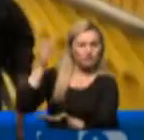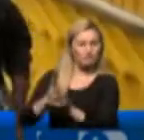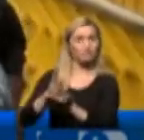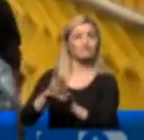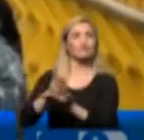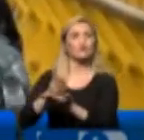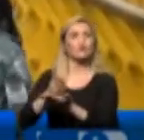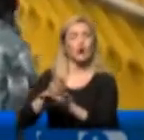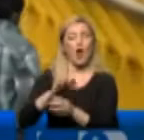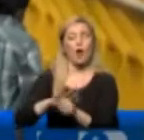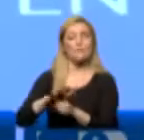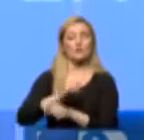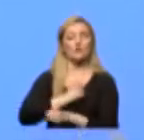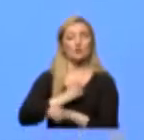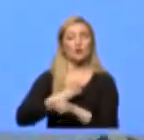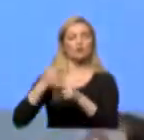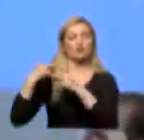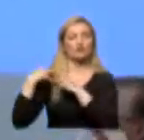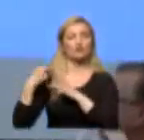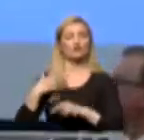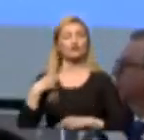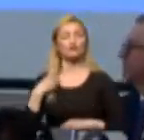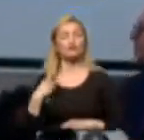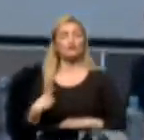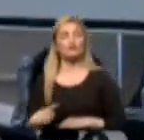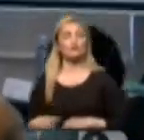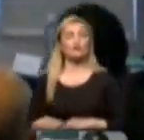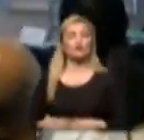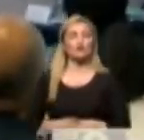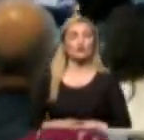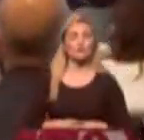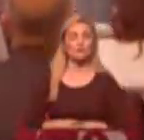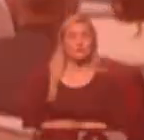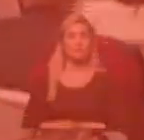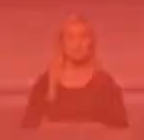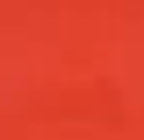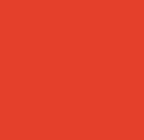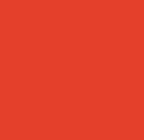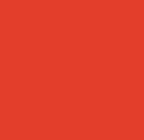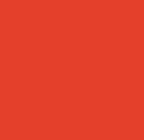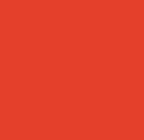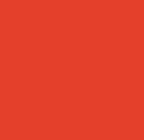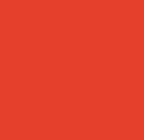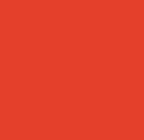desde su ámbito de acción. En Quito, Freddy Paredes, 24 horas.